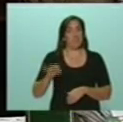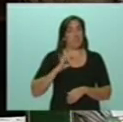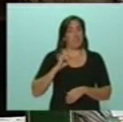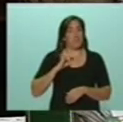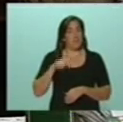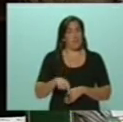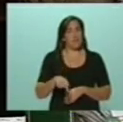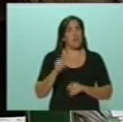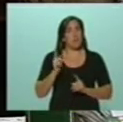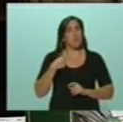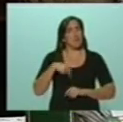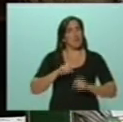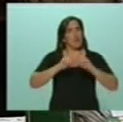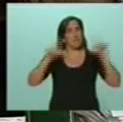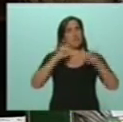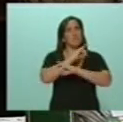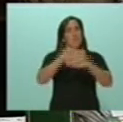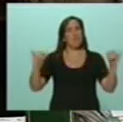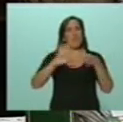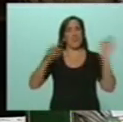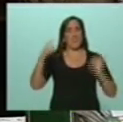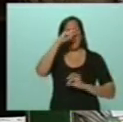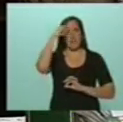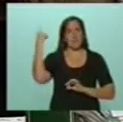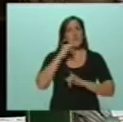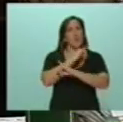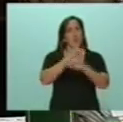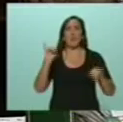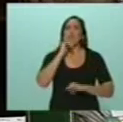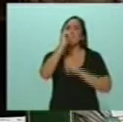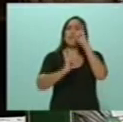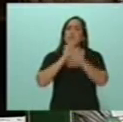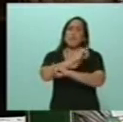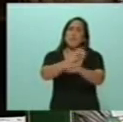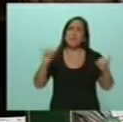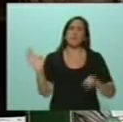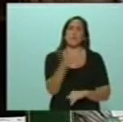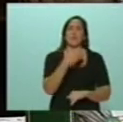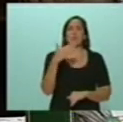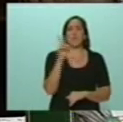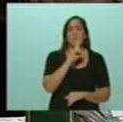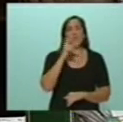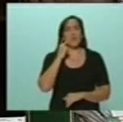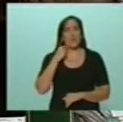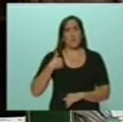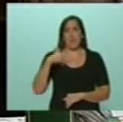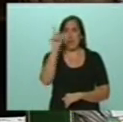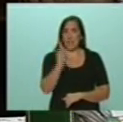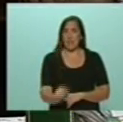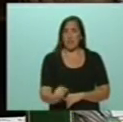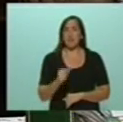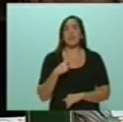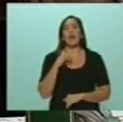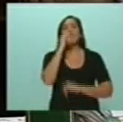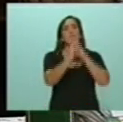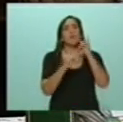por este mismo medio, informaba a todos los argentinos y a todas las argentinas la ayuda que íbamos a brindar a quienes